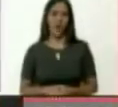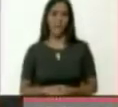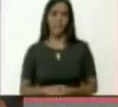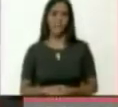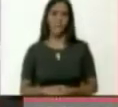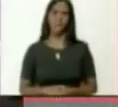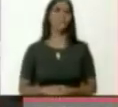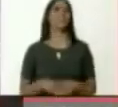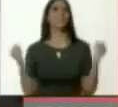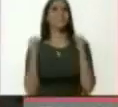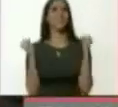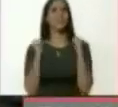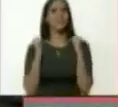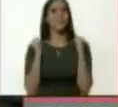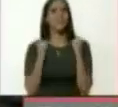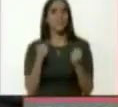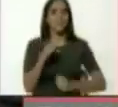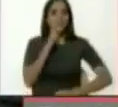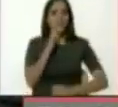Haciendo un frío en este estudio.